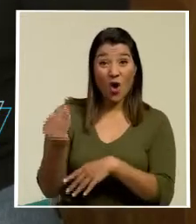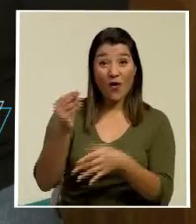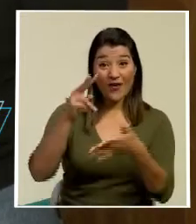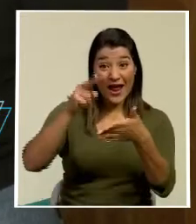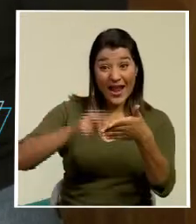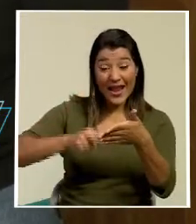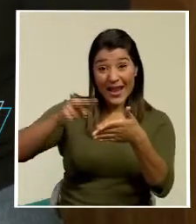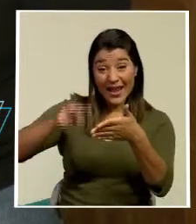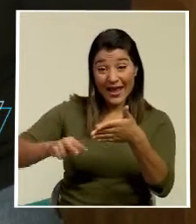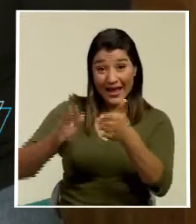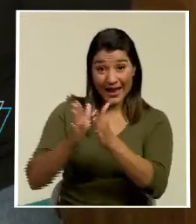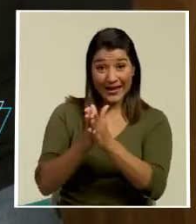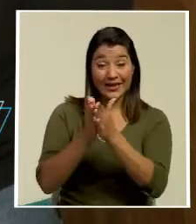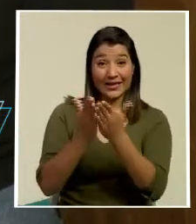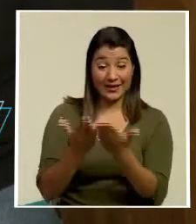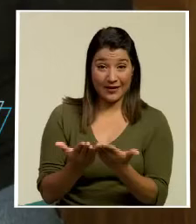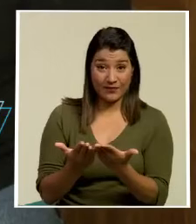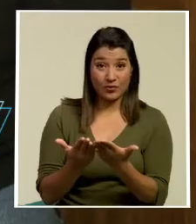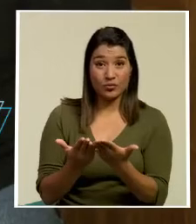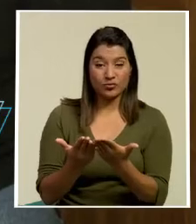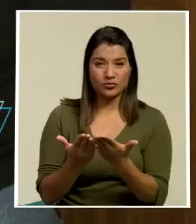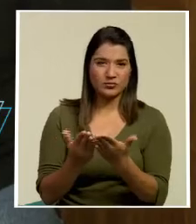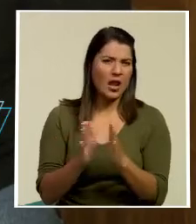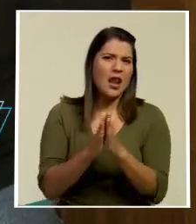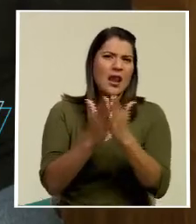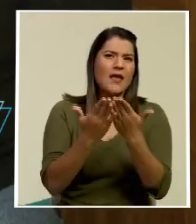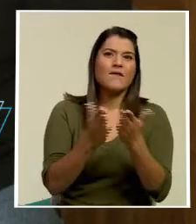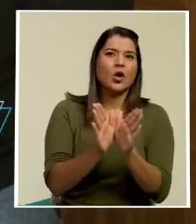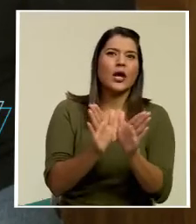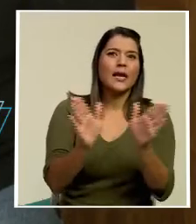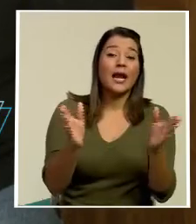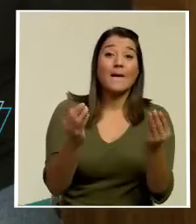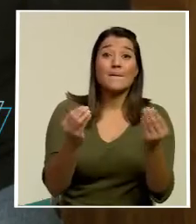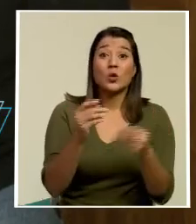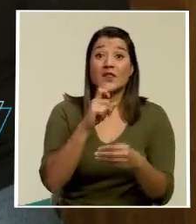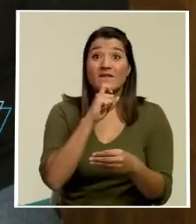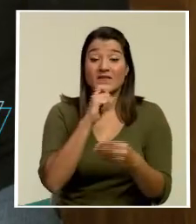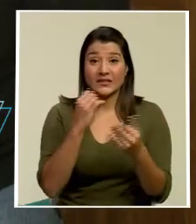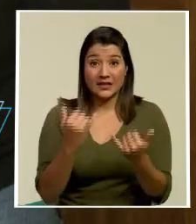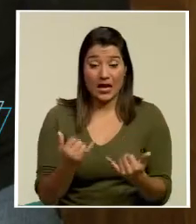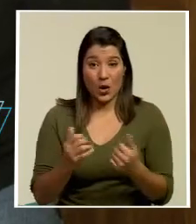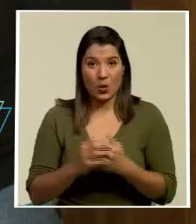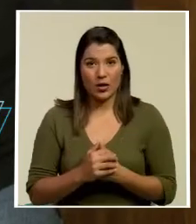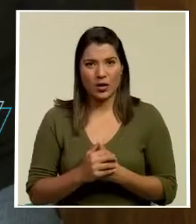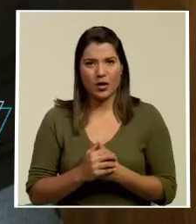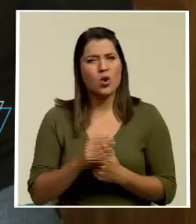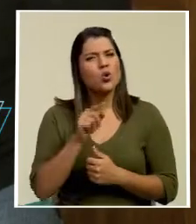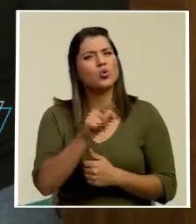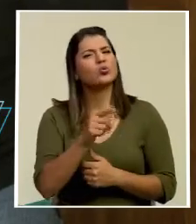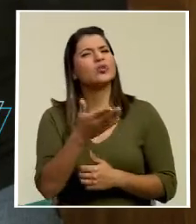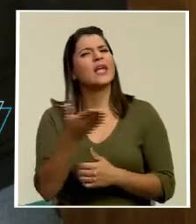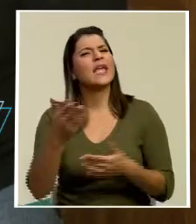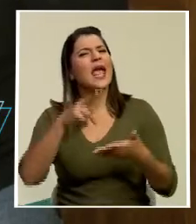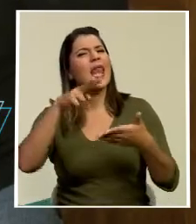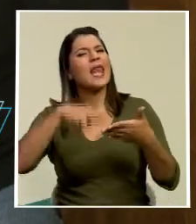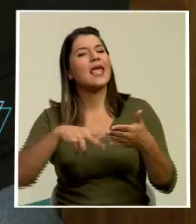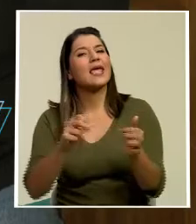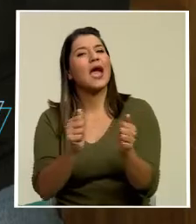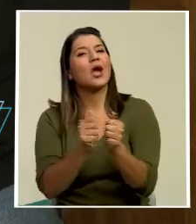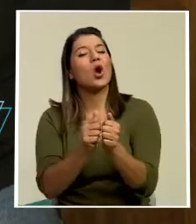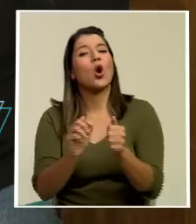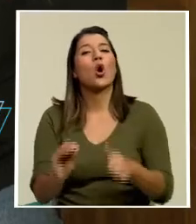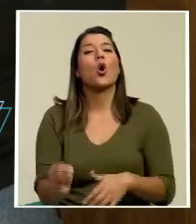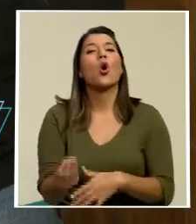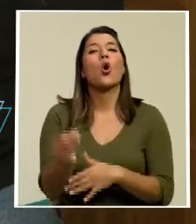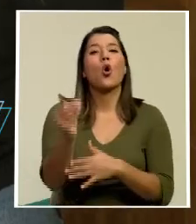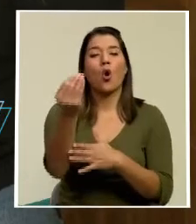libros de papel, libros en general, es difícil ahora. ¿Qué leías con las muchachas y con los